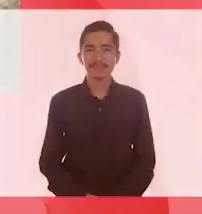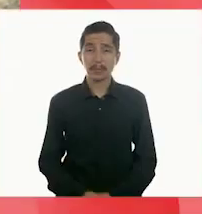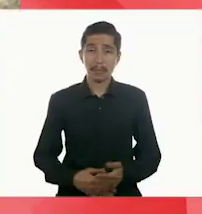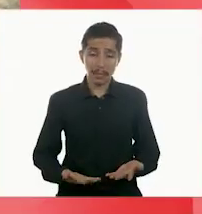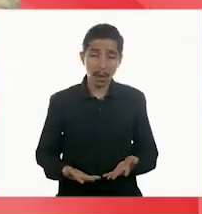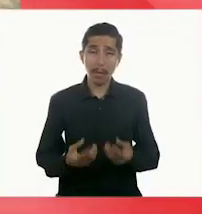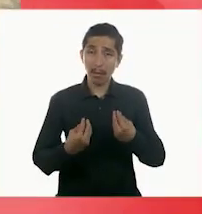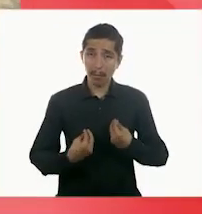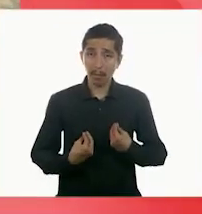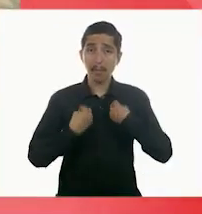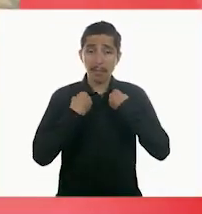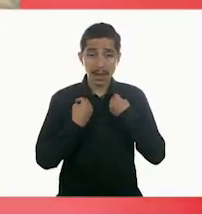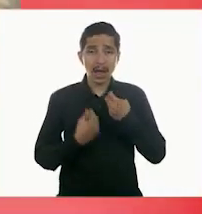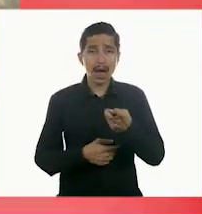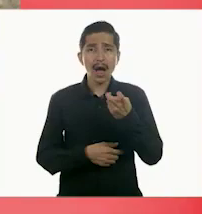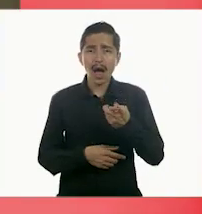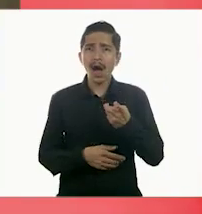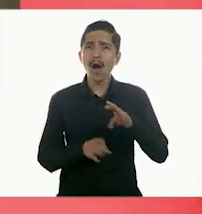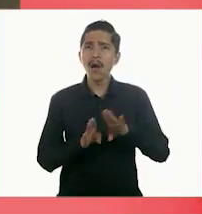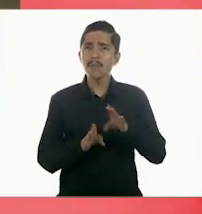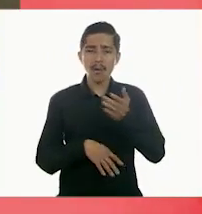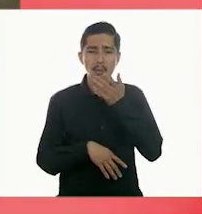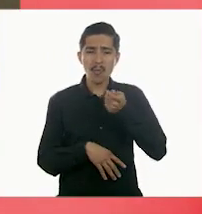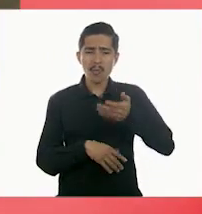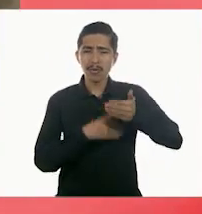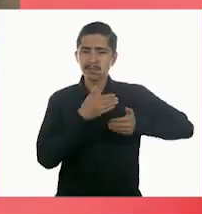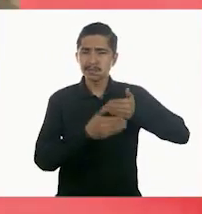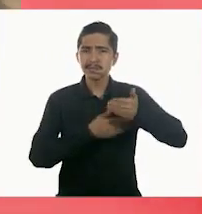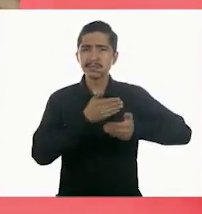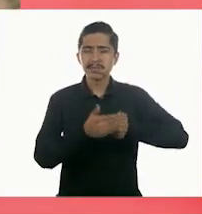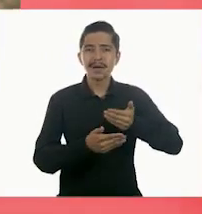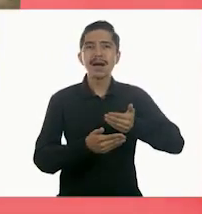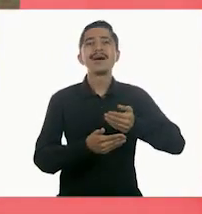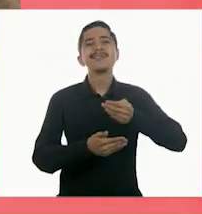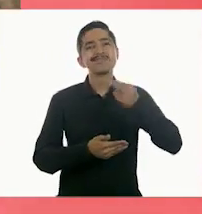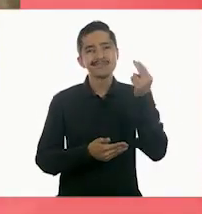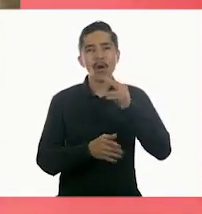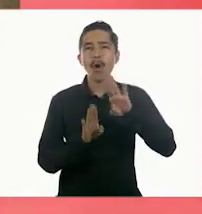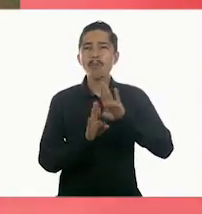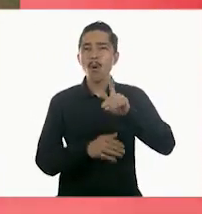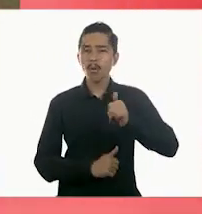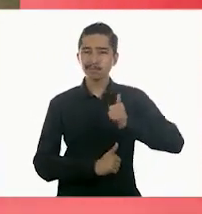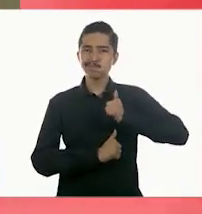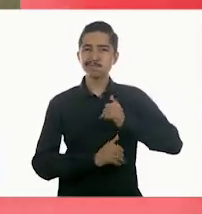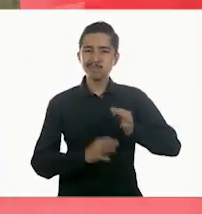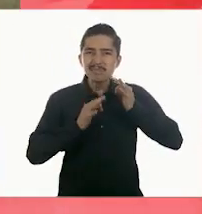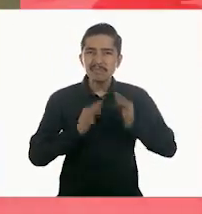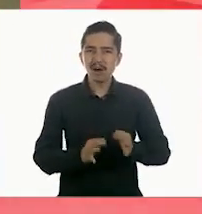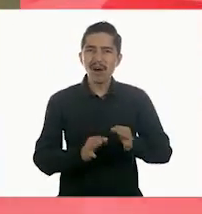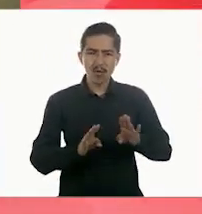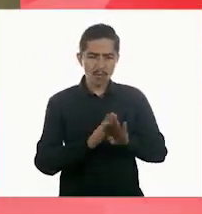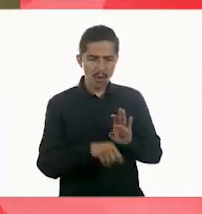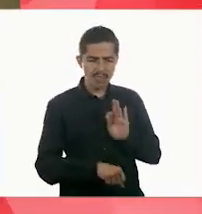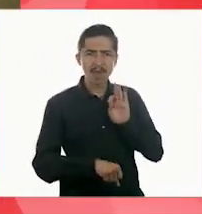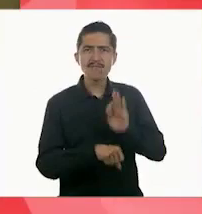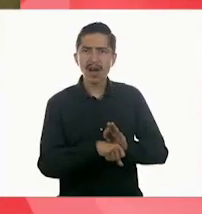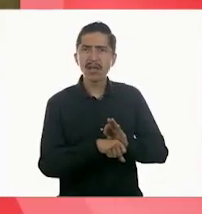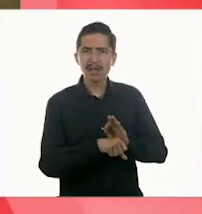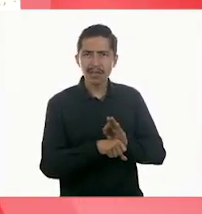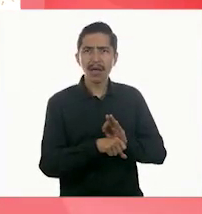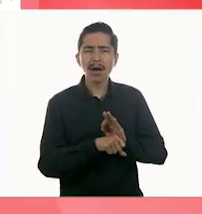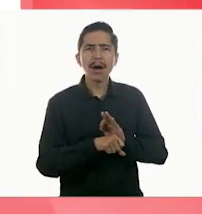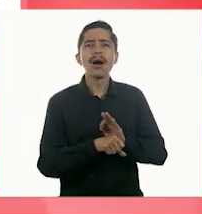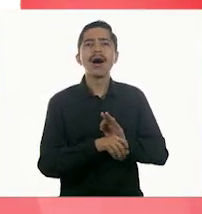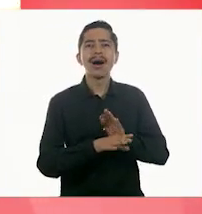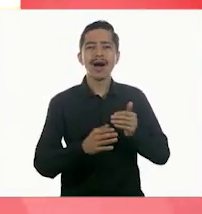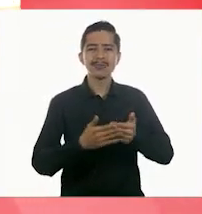Dada la vida que entonces prevalecía y que necesitaba contar con un ejército que defendiera los espacios creados,